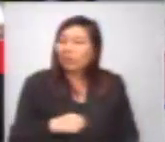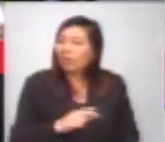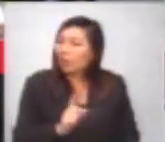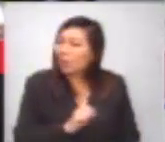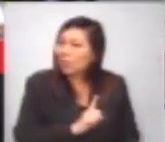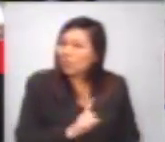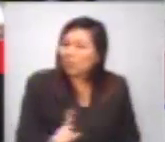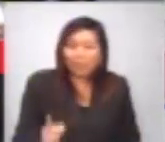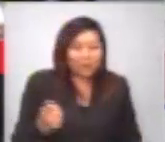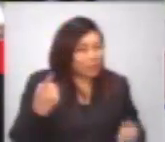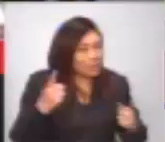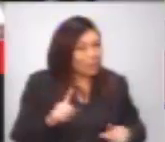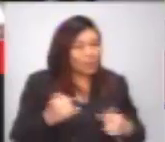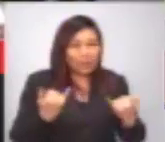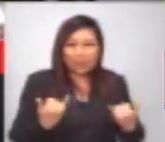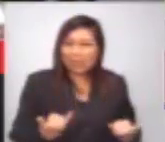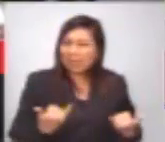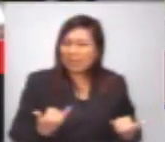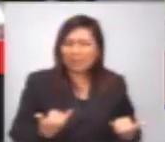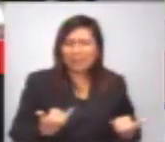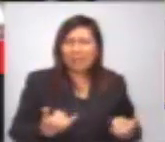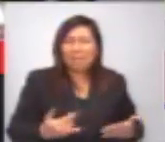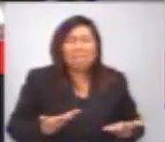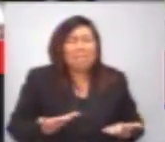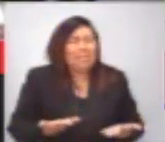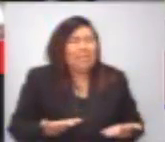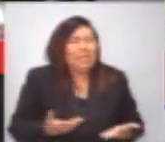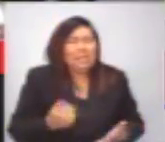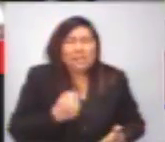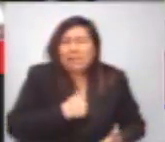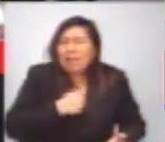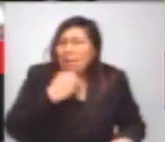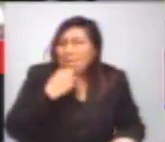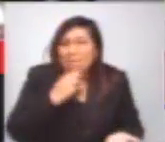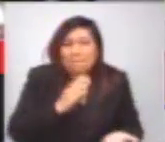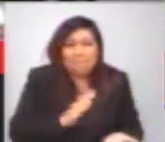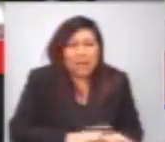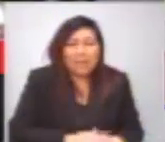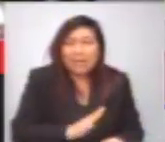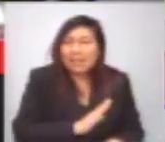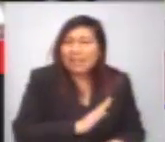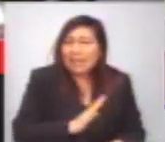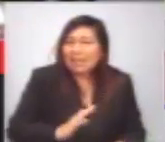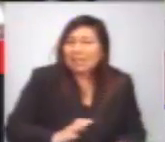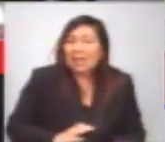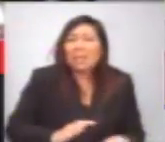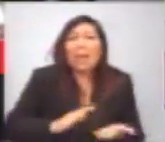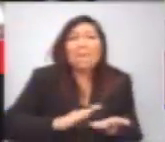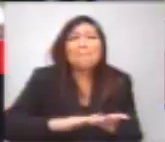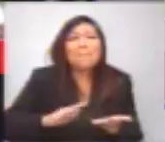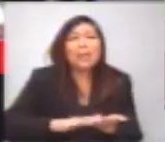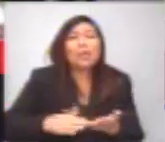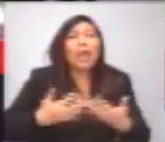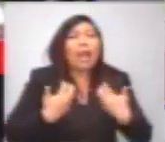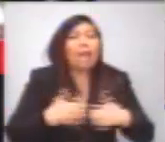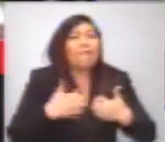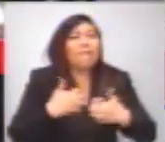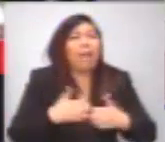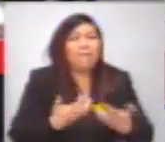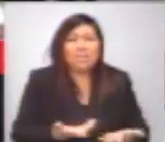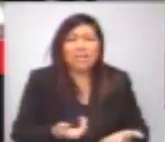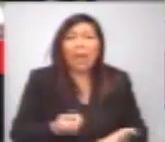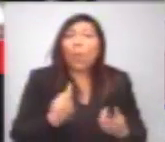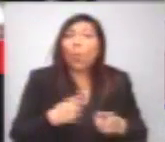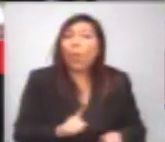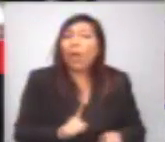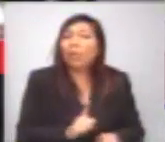no estamos de acuerdo con eso. Es una posición indignante del Estado perdonar a estos señores